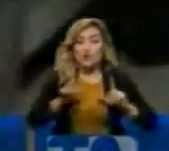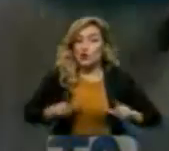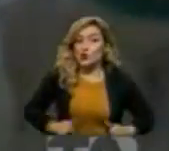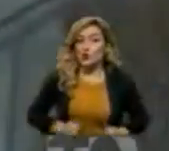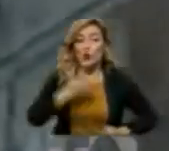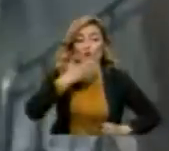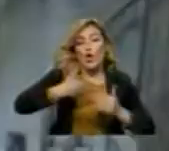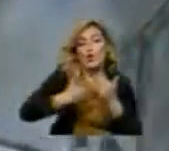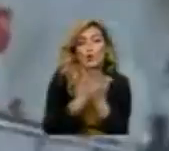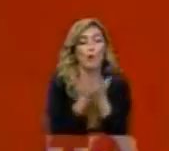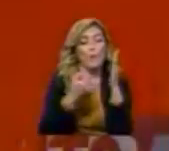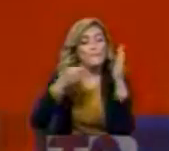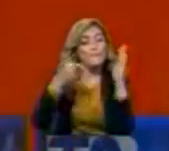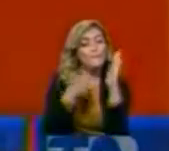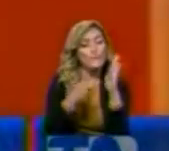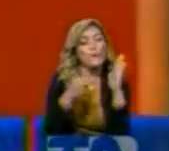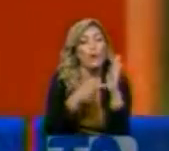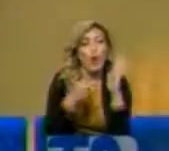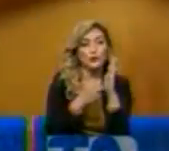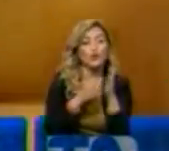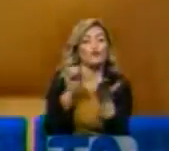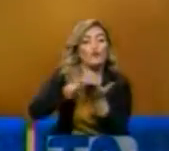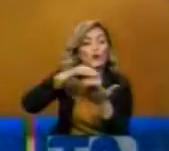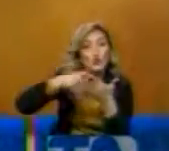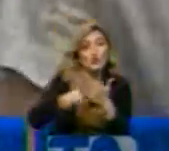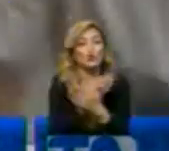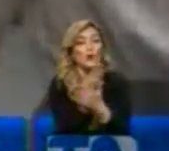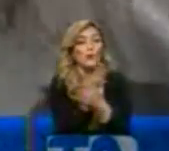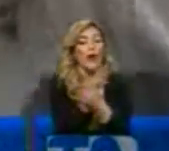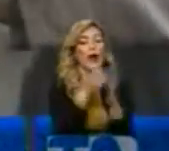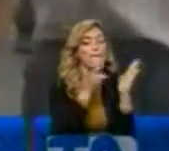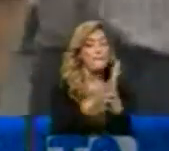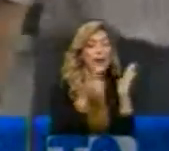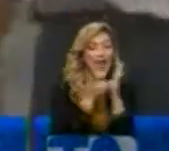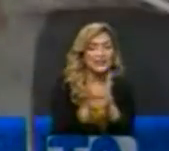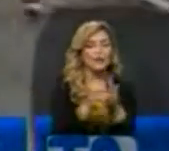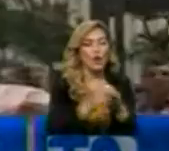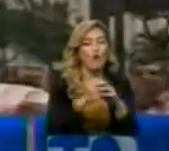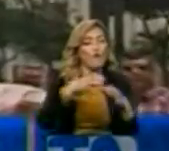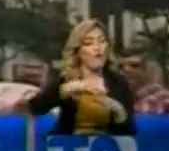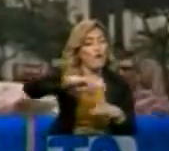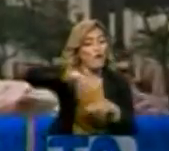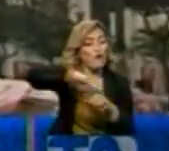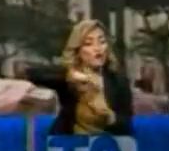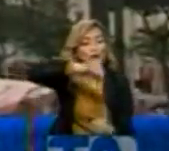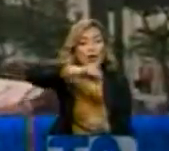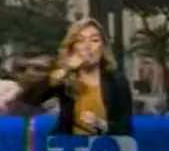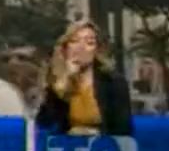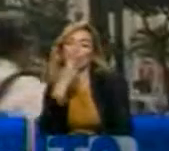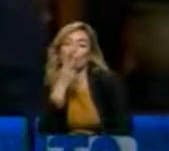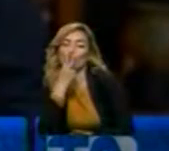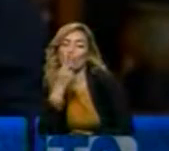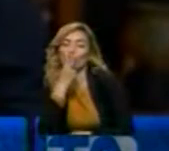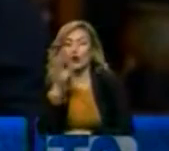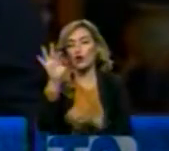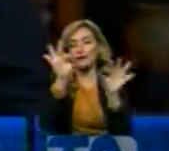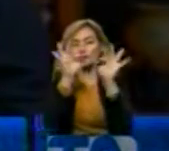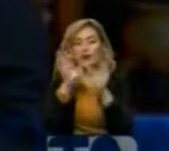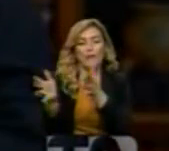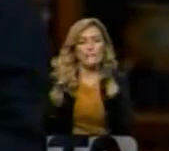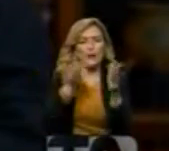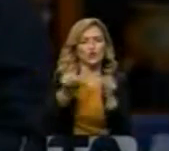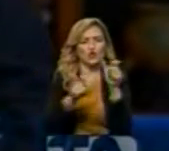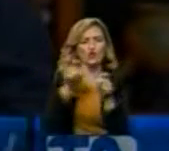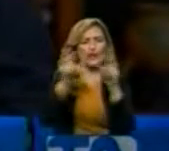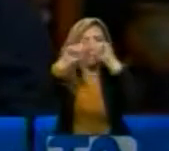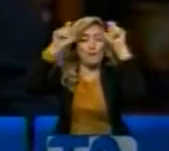productos como fundas plásticas e insumos para cigarrillos electrónicos. Además, aseguró que los que más tienen pagarán más. Quienes tengan ingresos